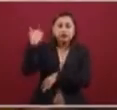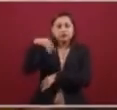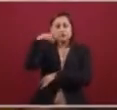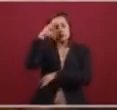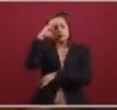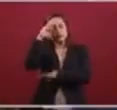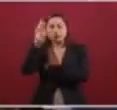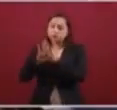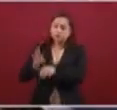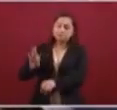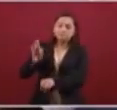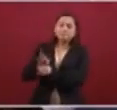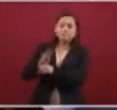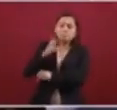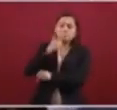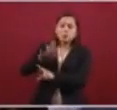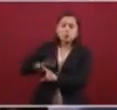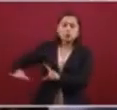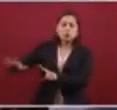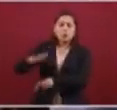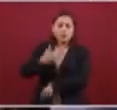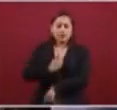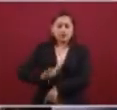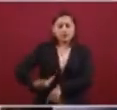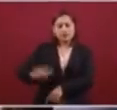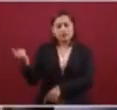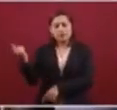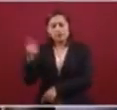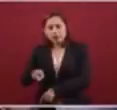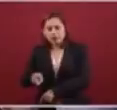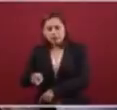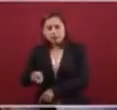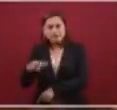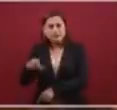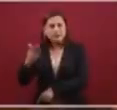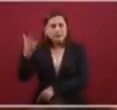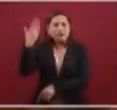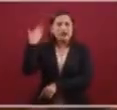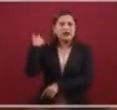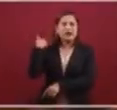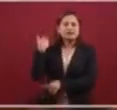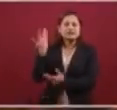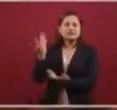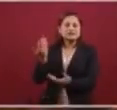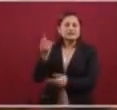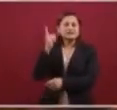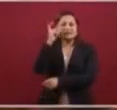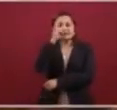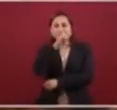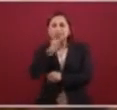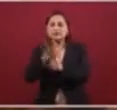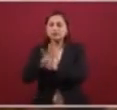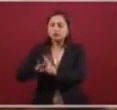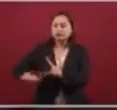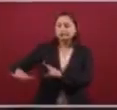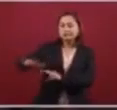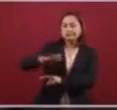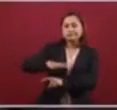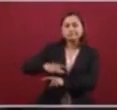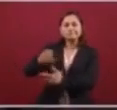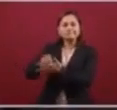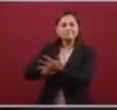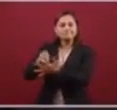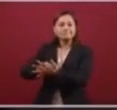a través de un decreto presidencial no se logró por las condiciones sociales de la zona hoy se